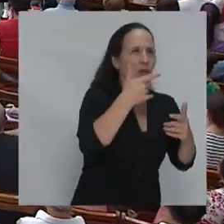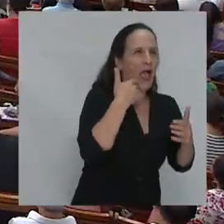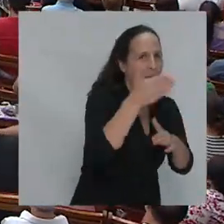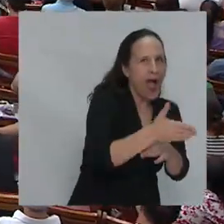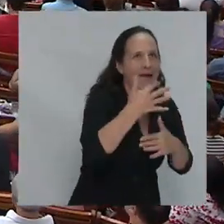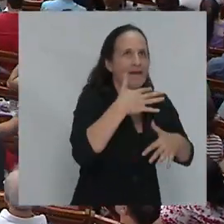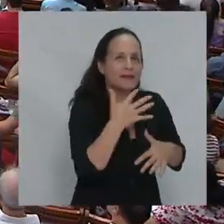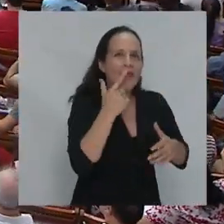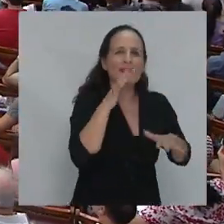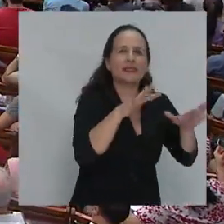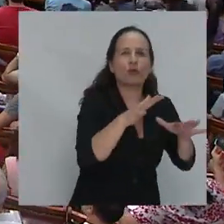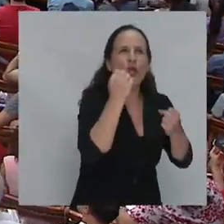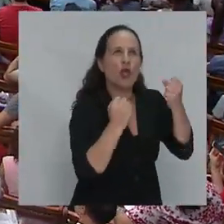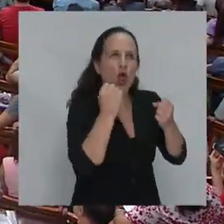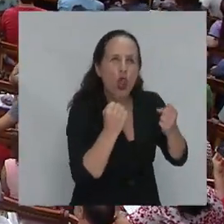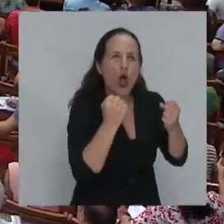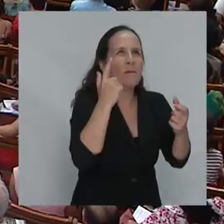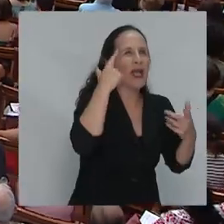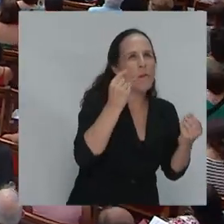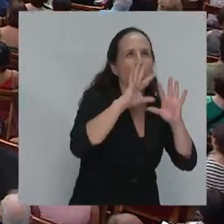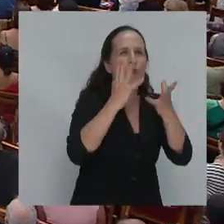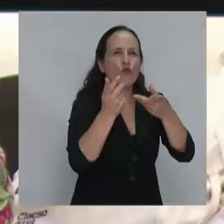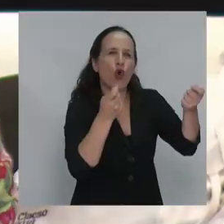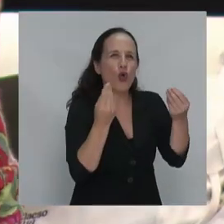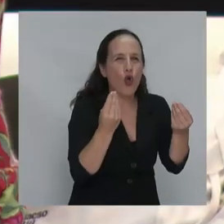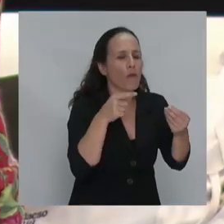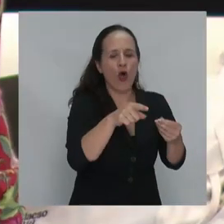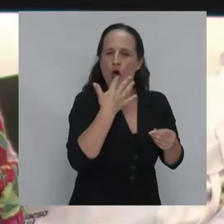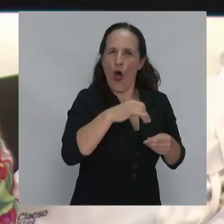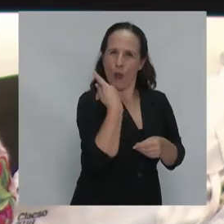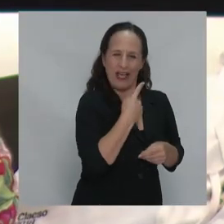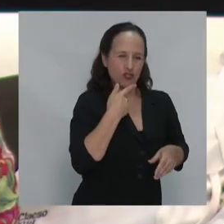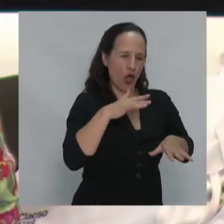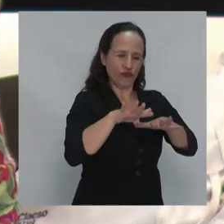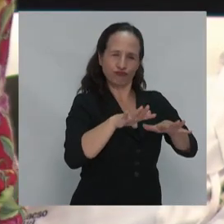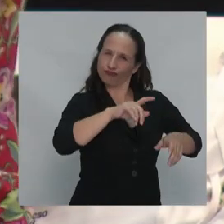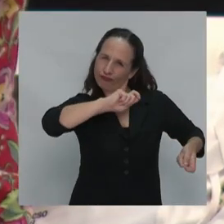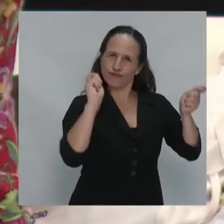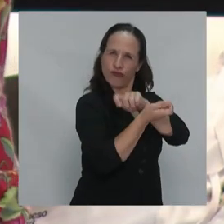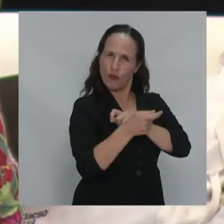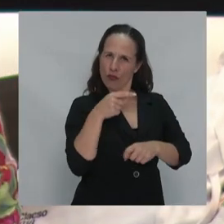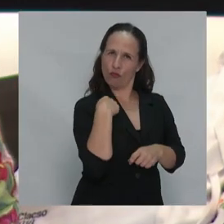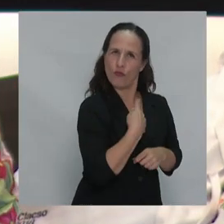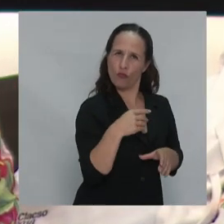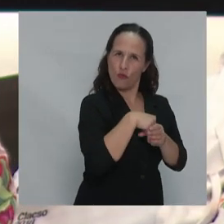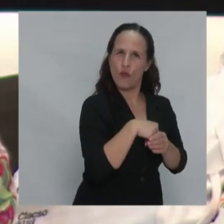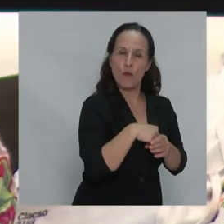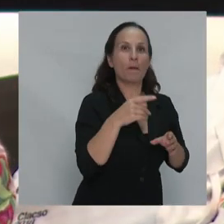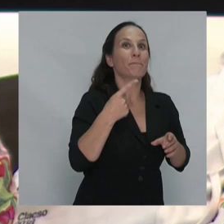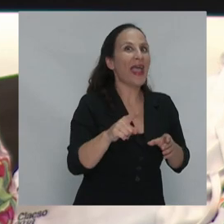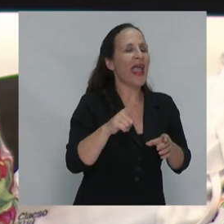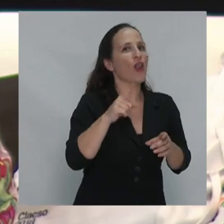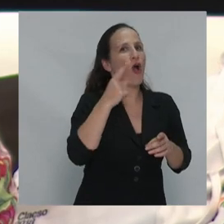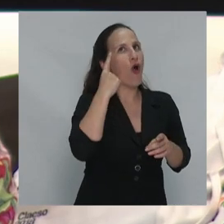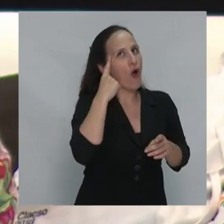los fenómenos económicos y sociales y las realidades del mundo. Tiene la obligación de ser un factor dinámico del proceso de cambio, pero sin perder los